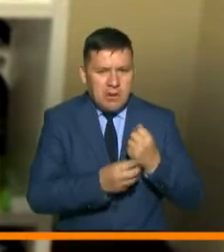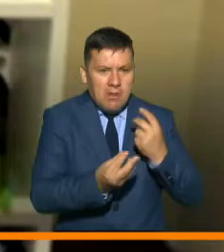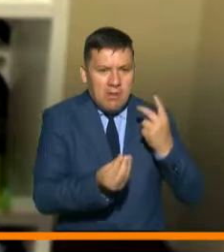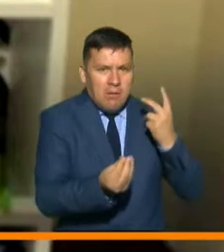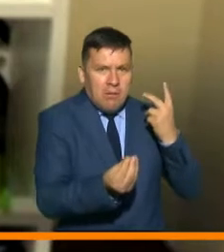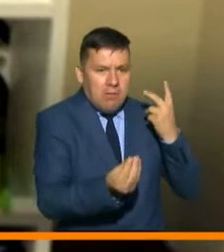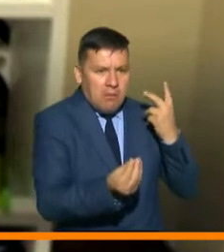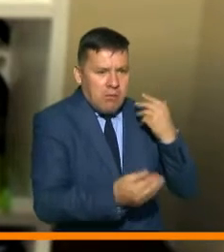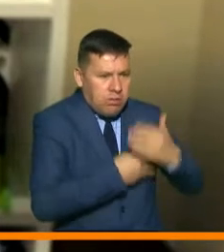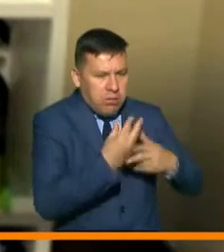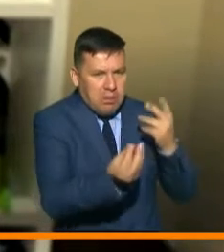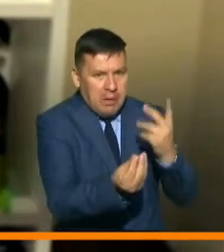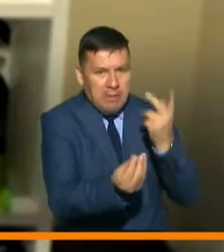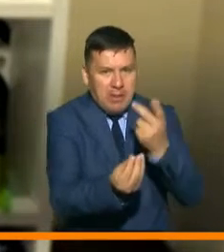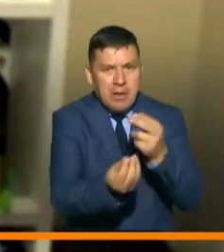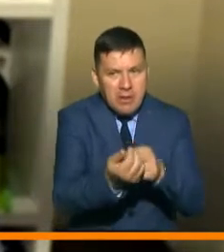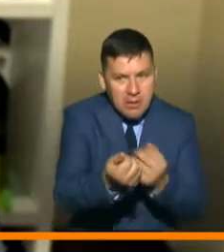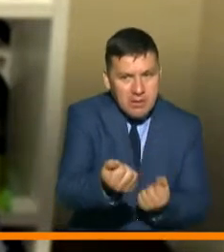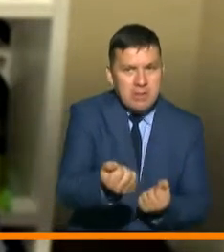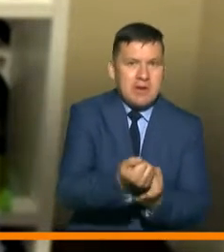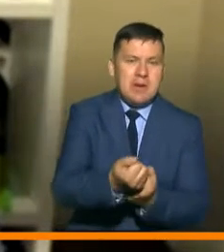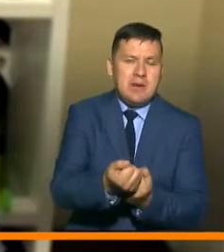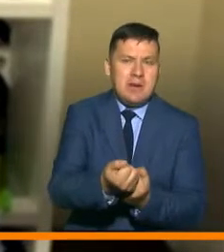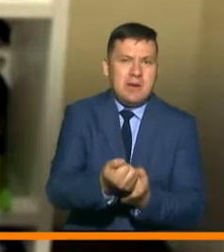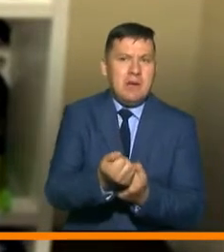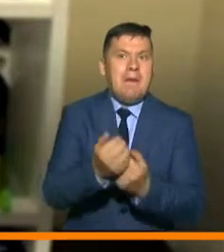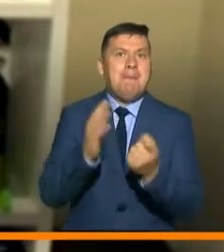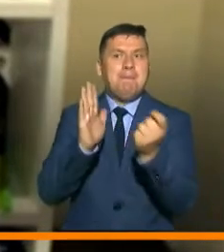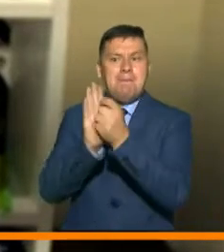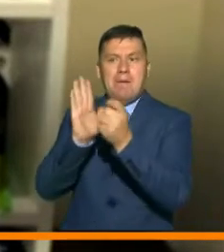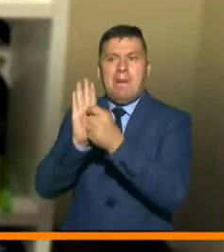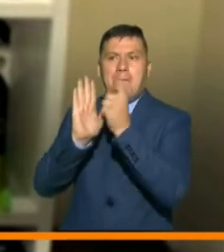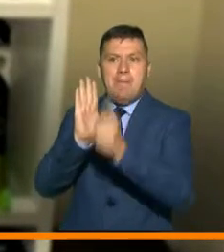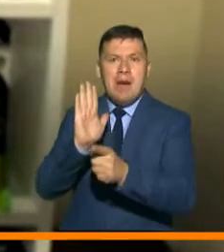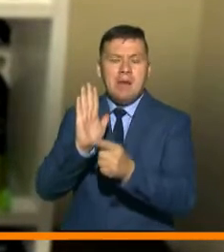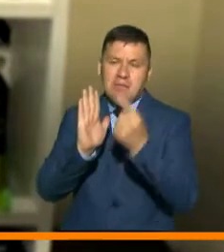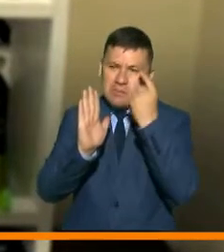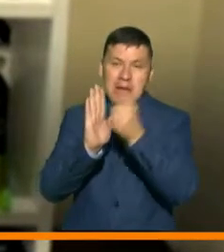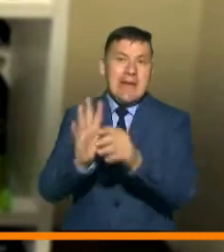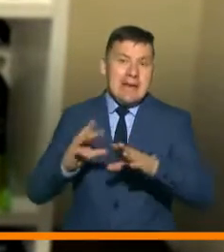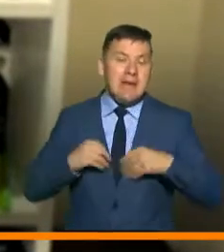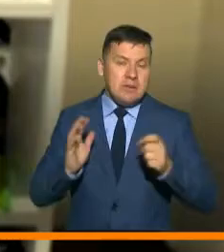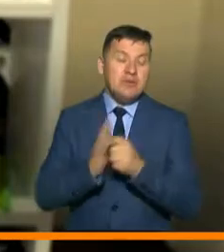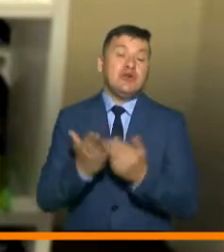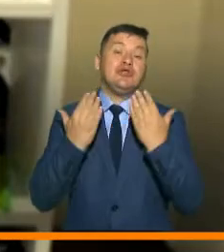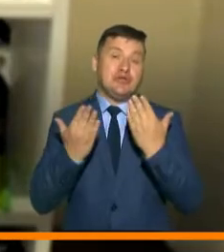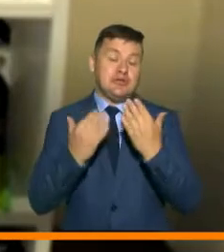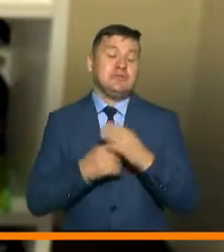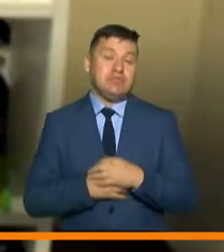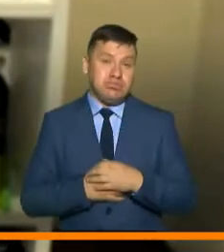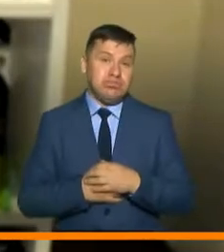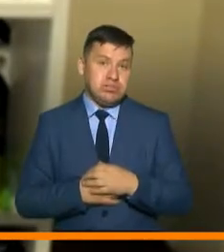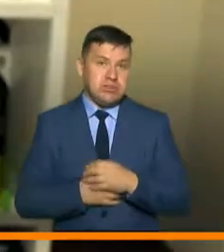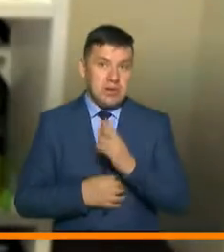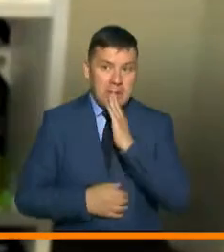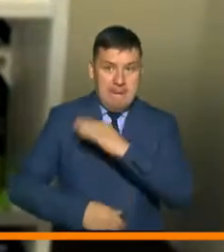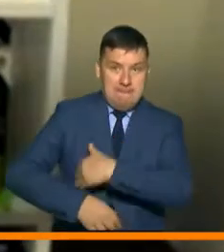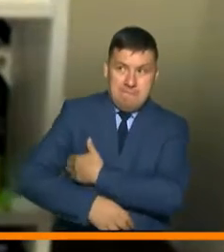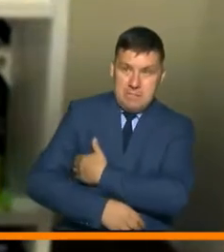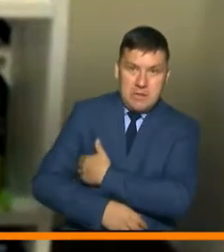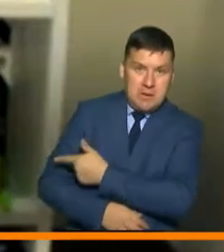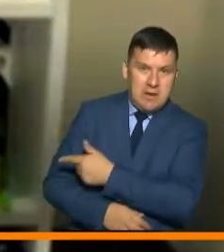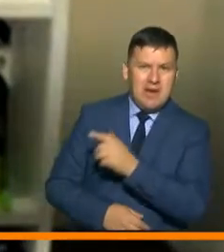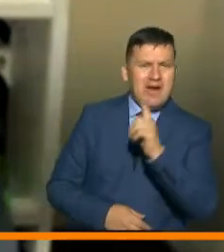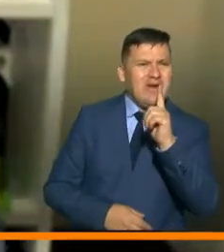para apoyar las otras medidas que se están adoptando por los datos que presentó el ministro en